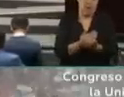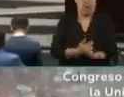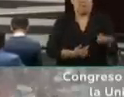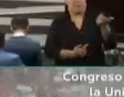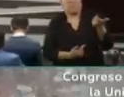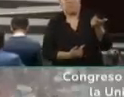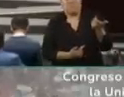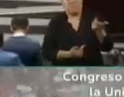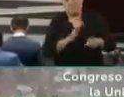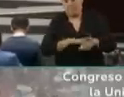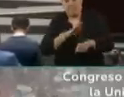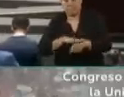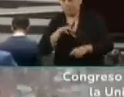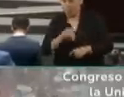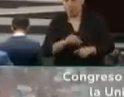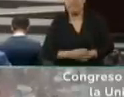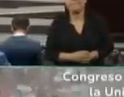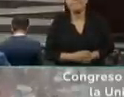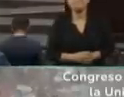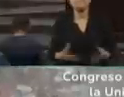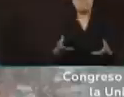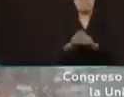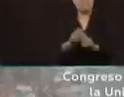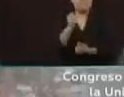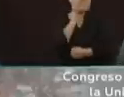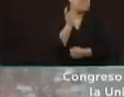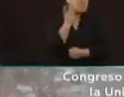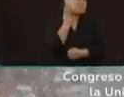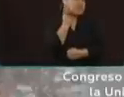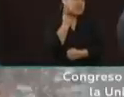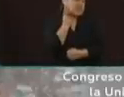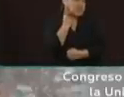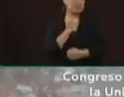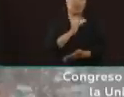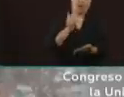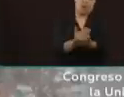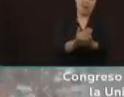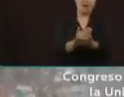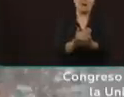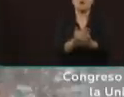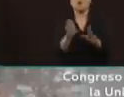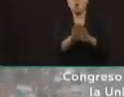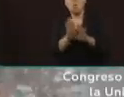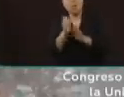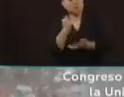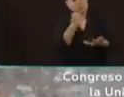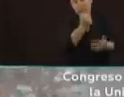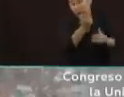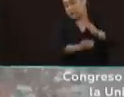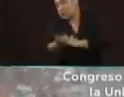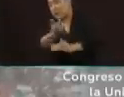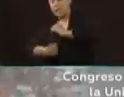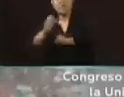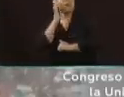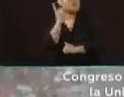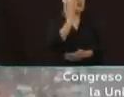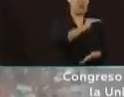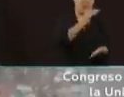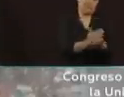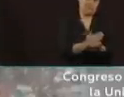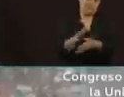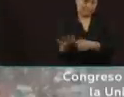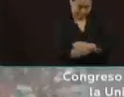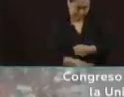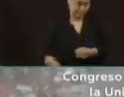económico. En el poder legislativo se acabó el etiquetado, se acabaron los moches en la Cámara de Diputados, en el poder